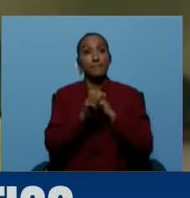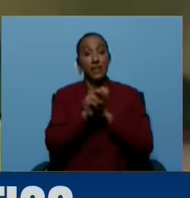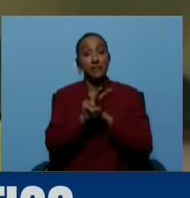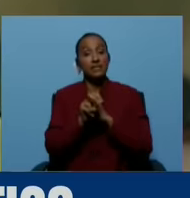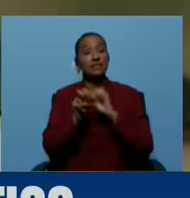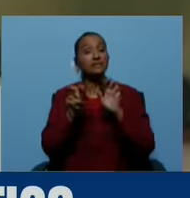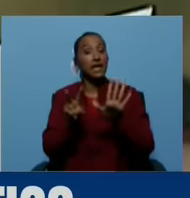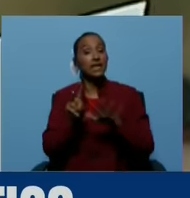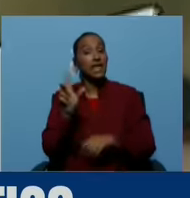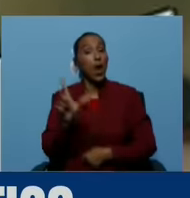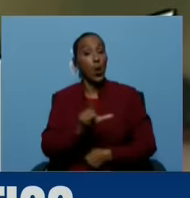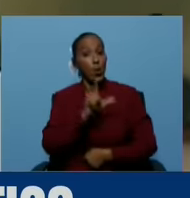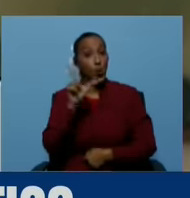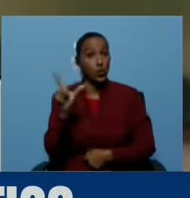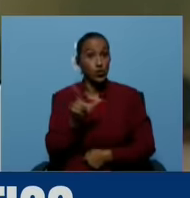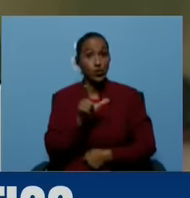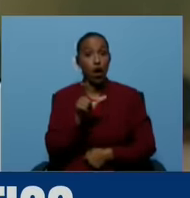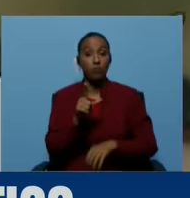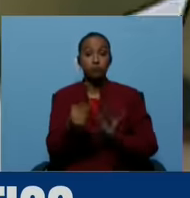aparecen